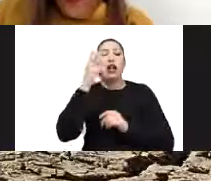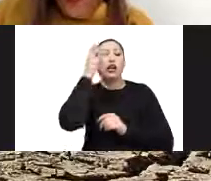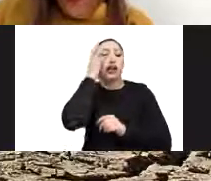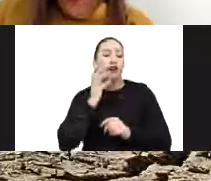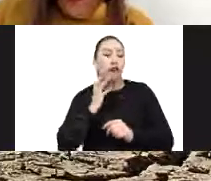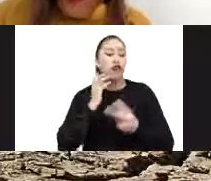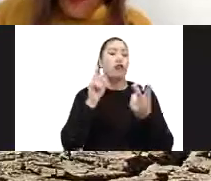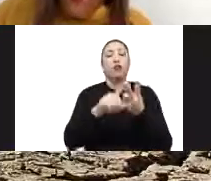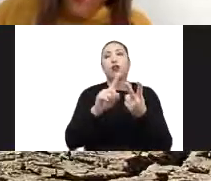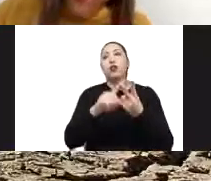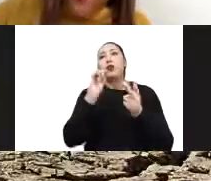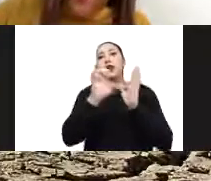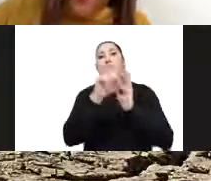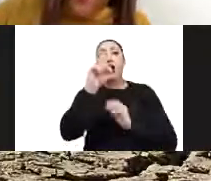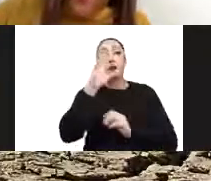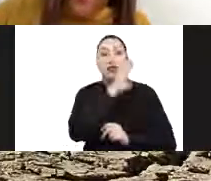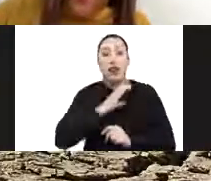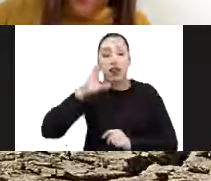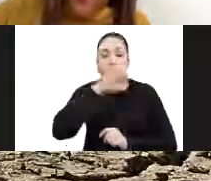ciudades como Aguascalientes